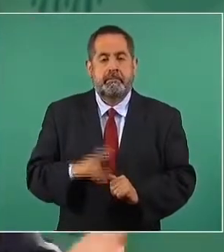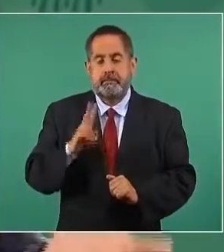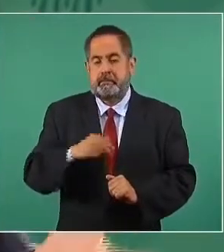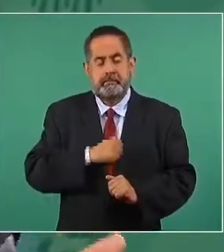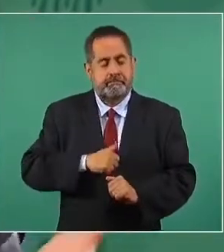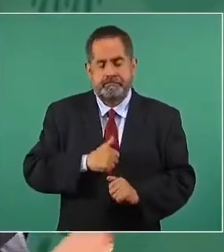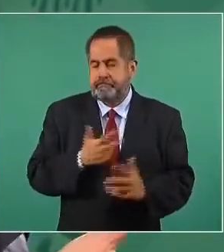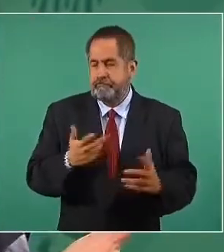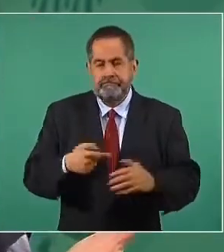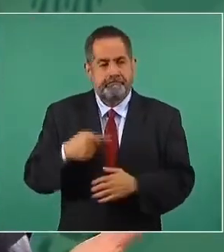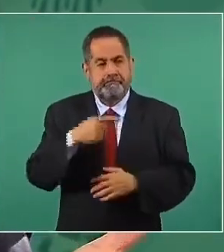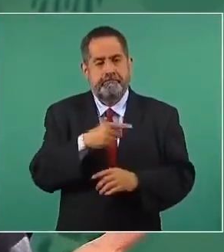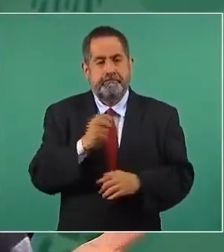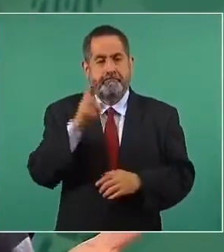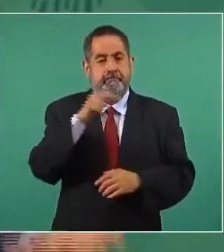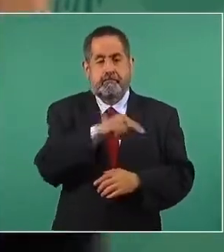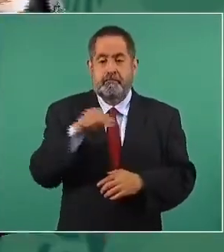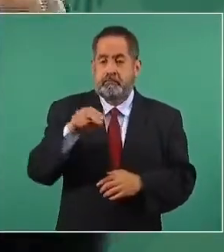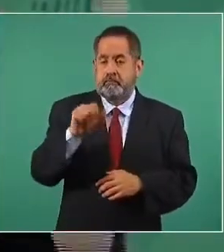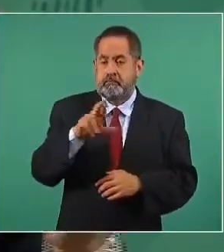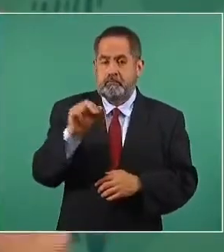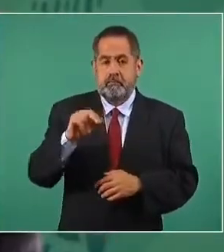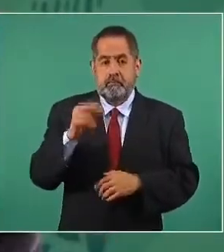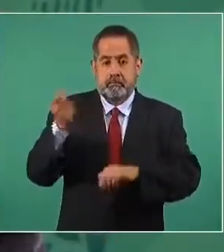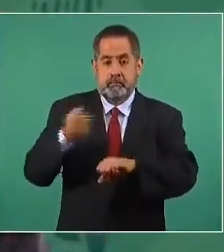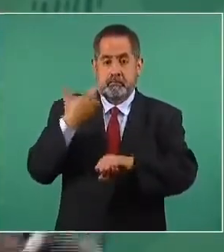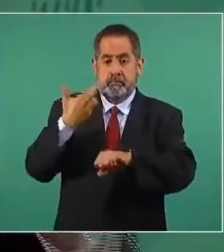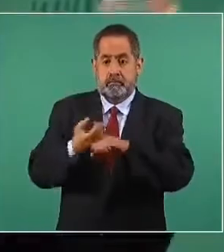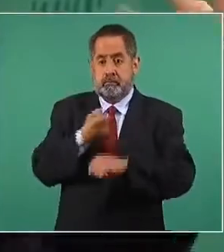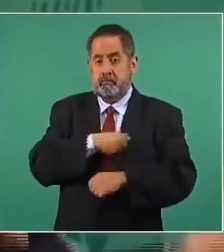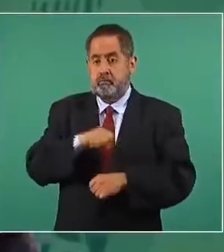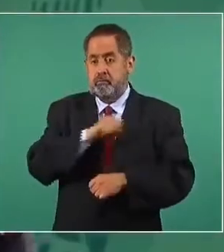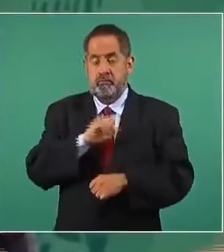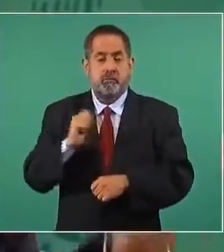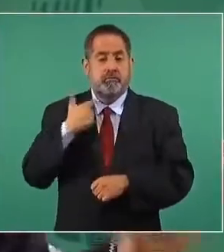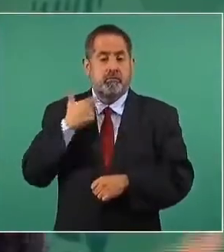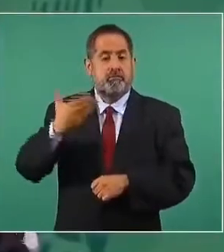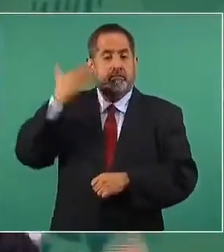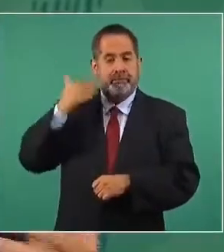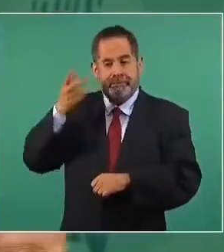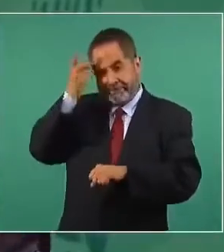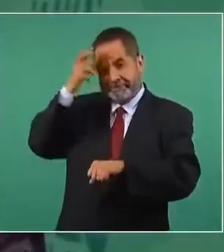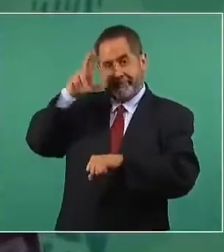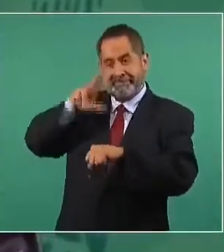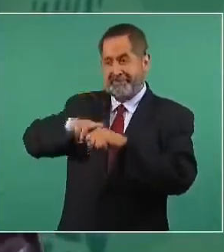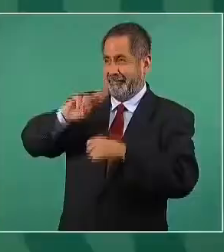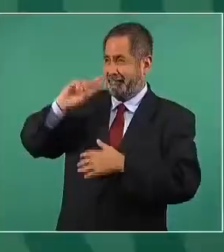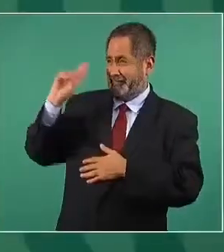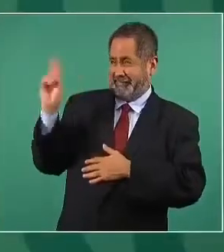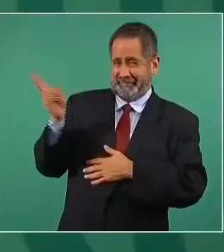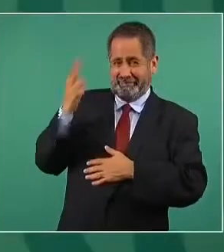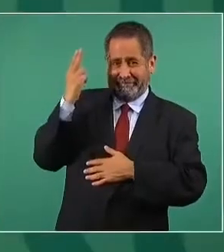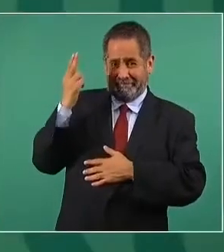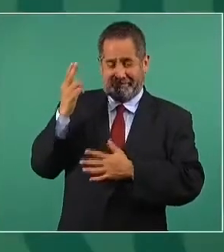Lamentablemente el doctor Narro, que era secretario de Salud, antes rector de la UNAM,